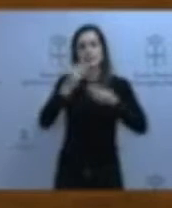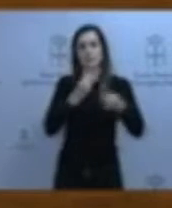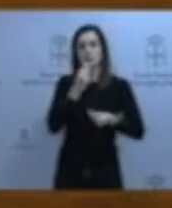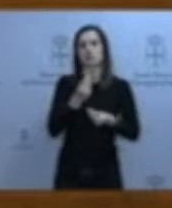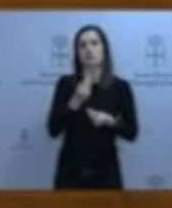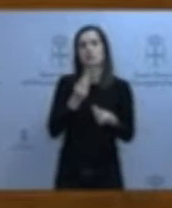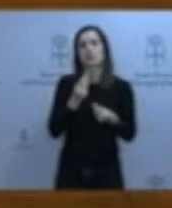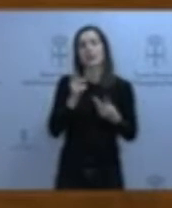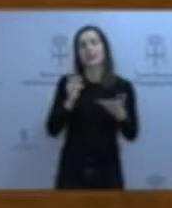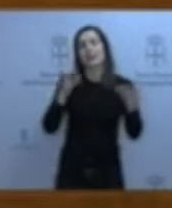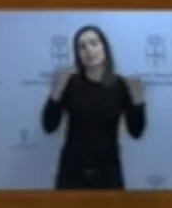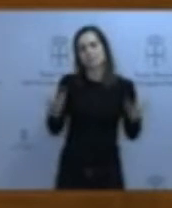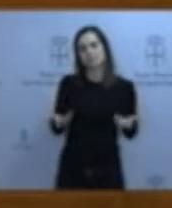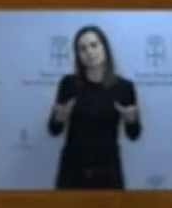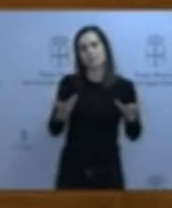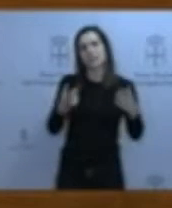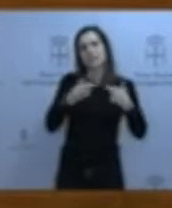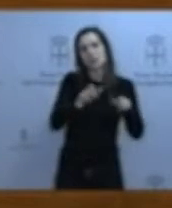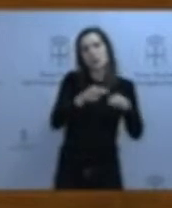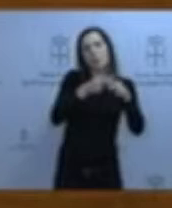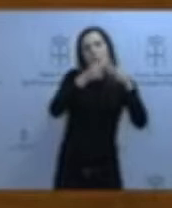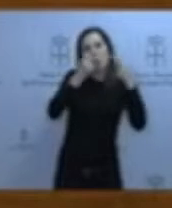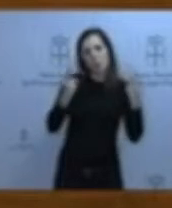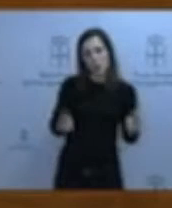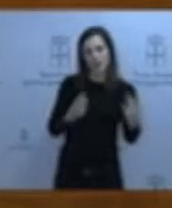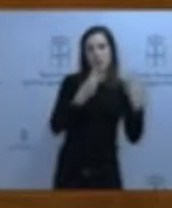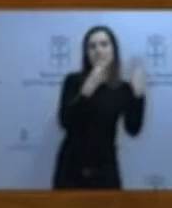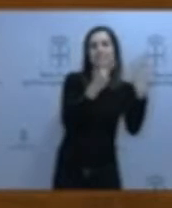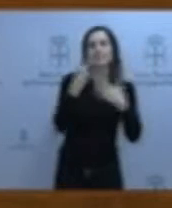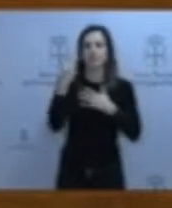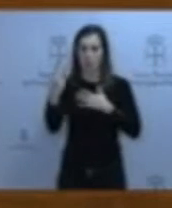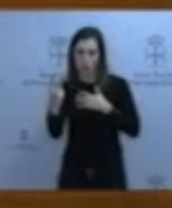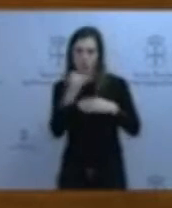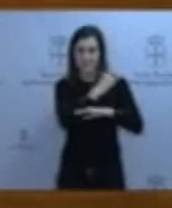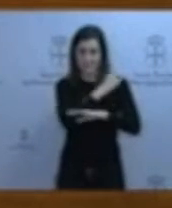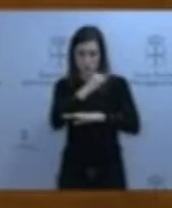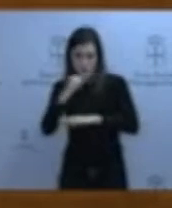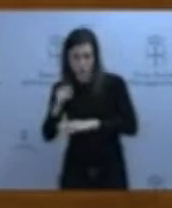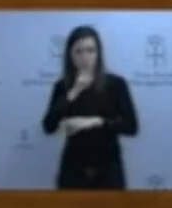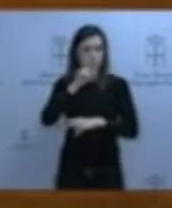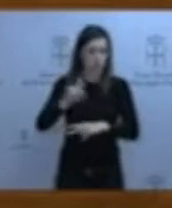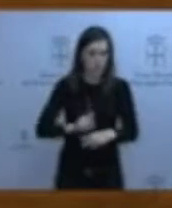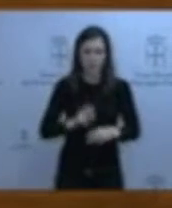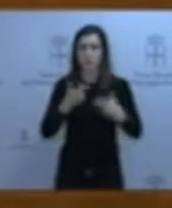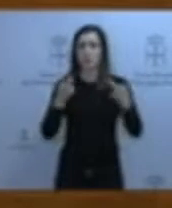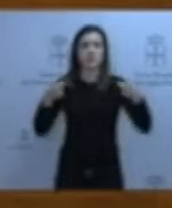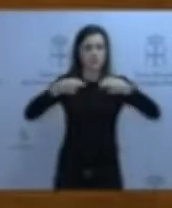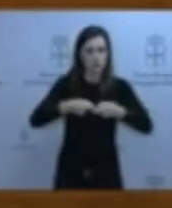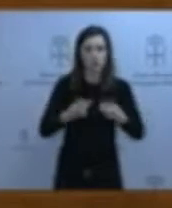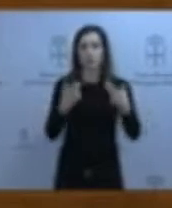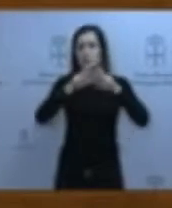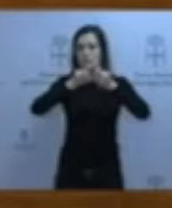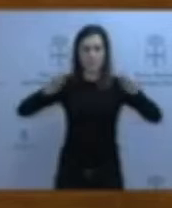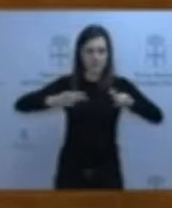concepción del sector público en la que 72 organismos, entes, fundaciones, consorcios o